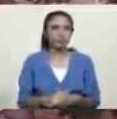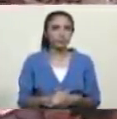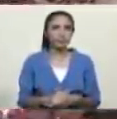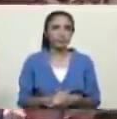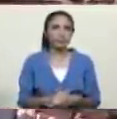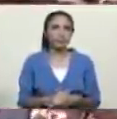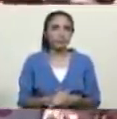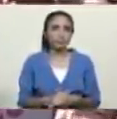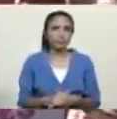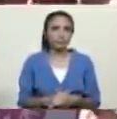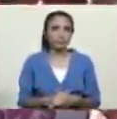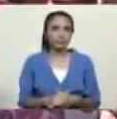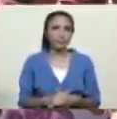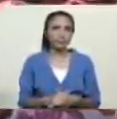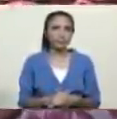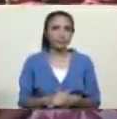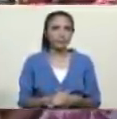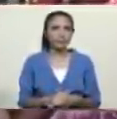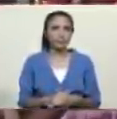Campeones.